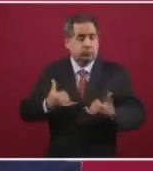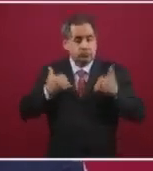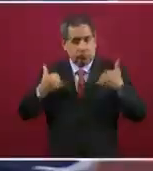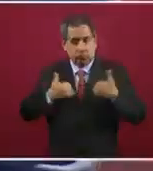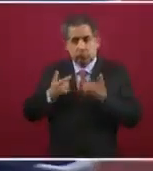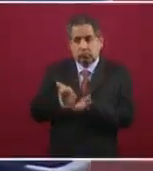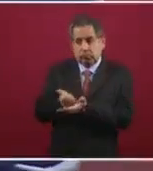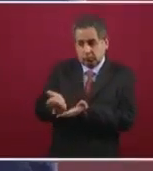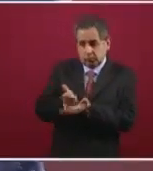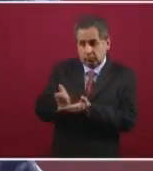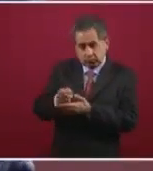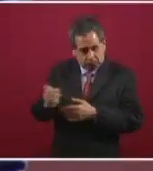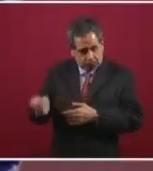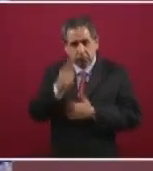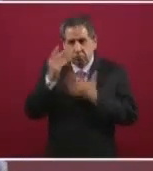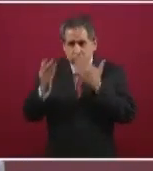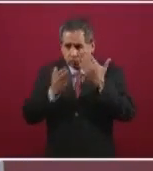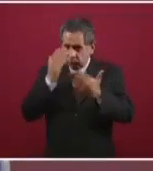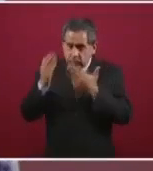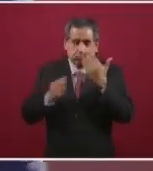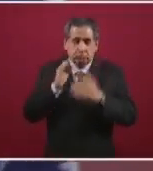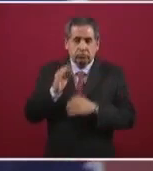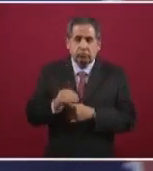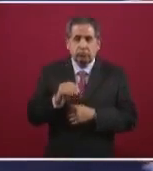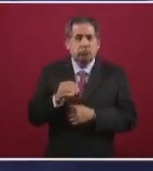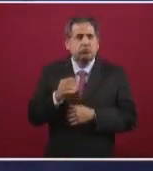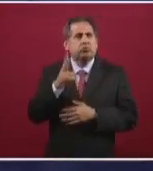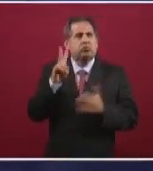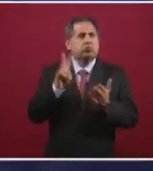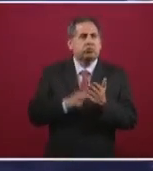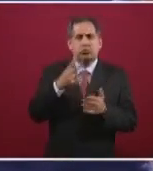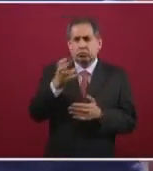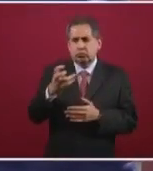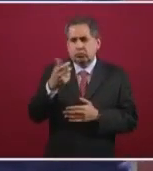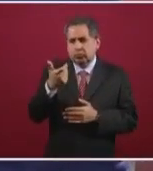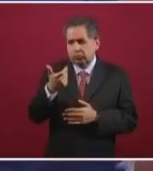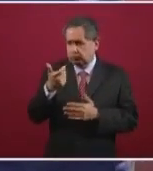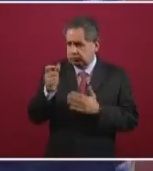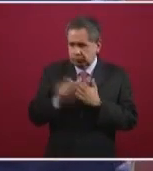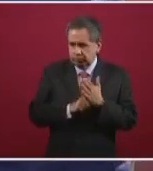los que están recibiendo becas de 2,400 pesos